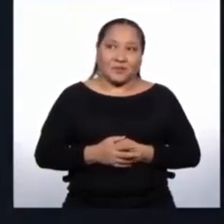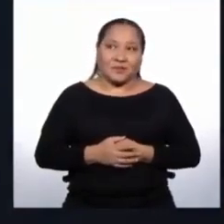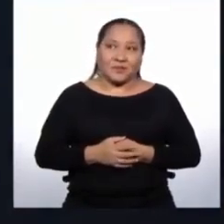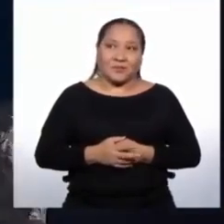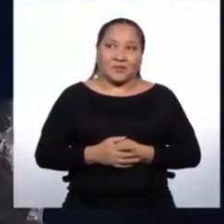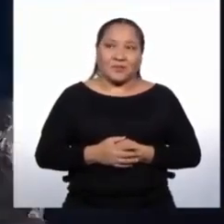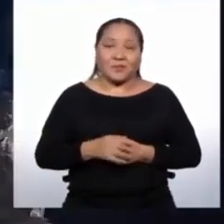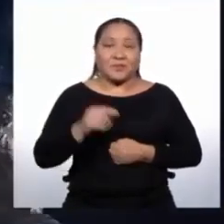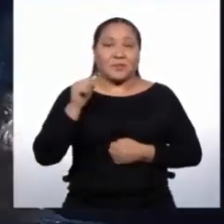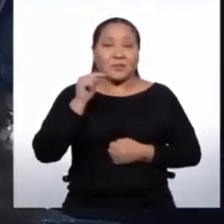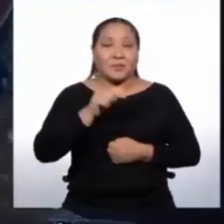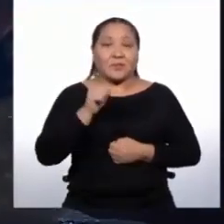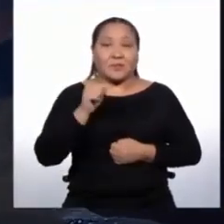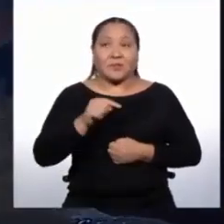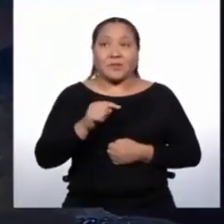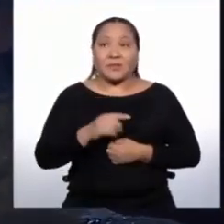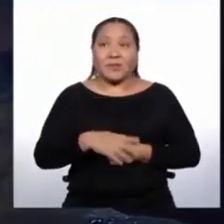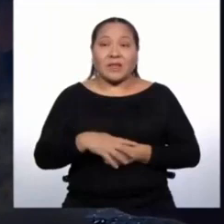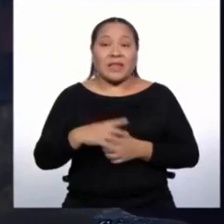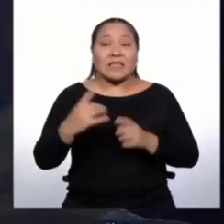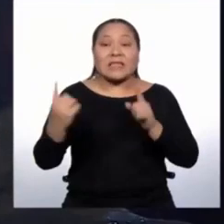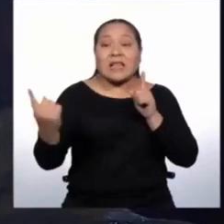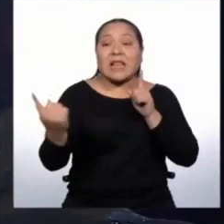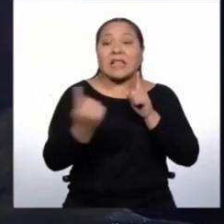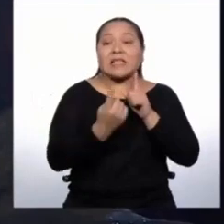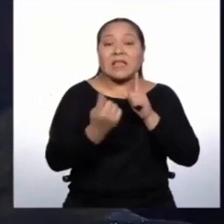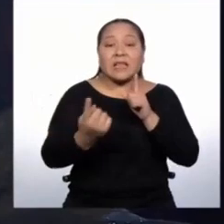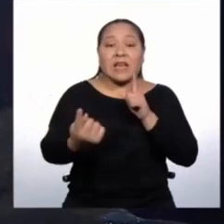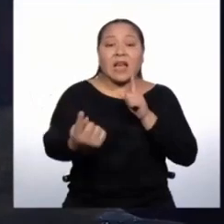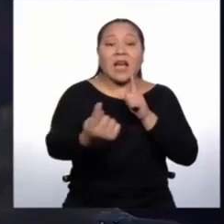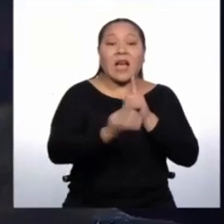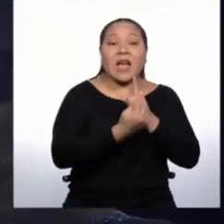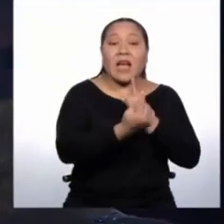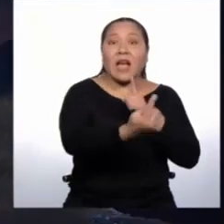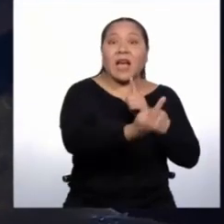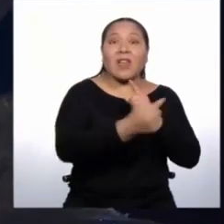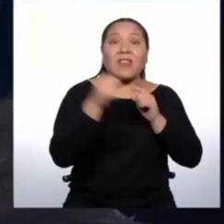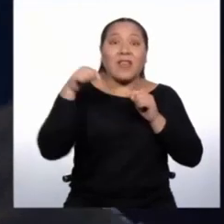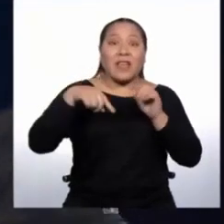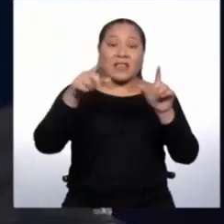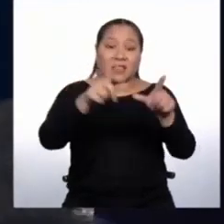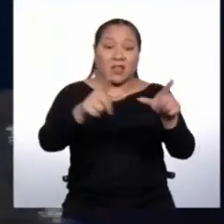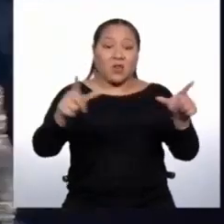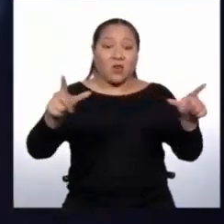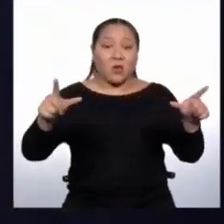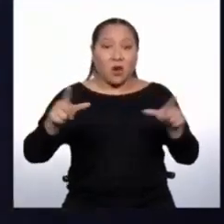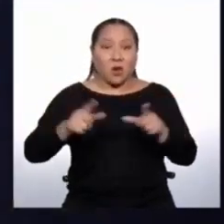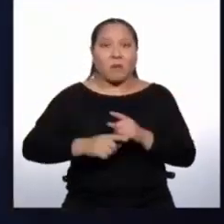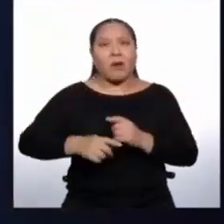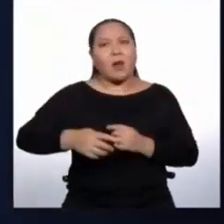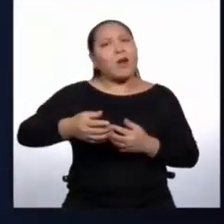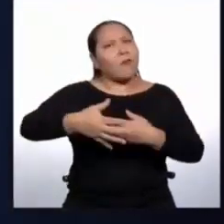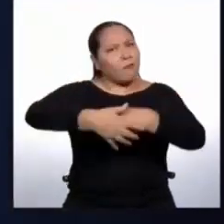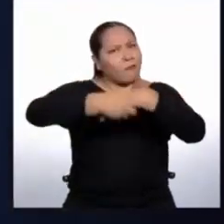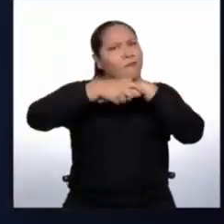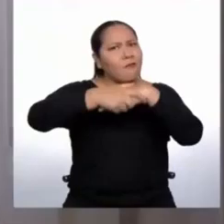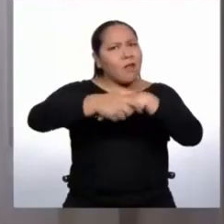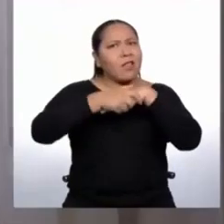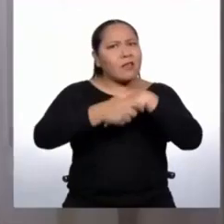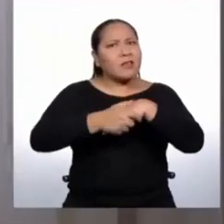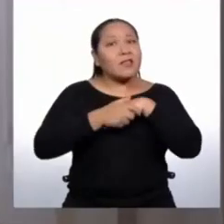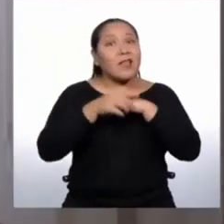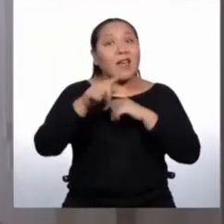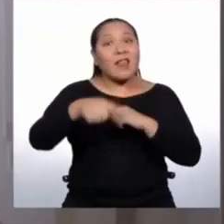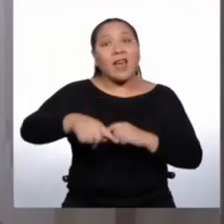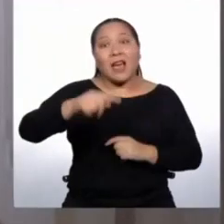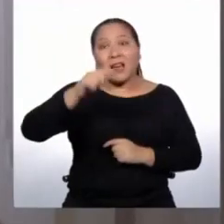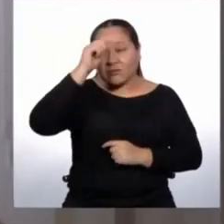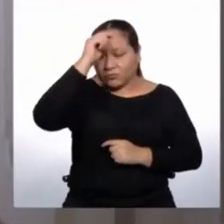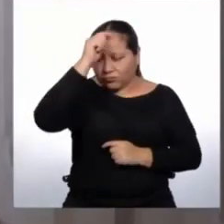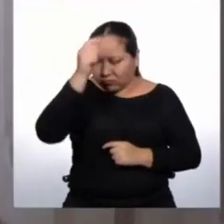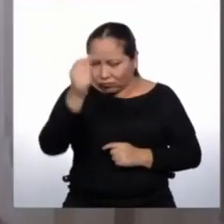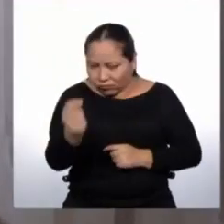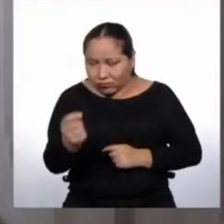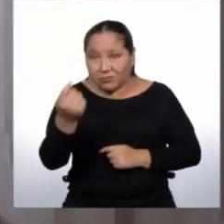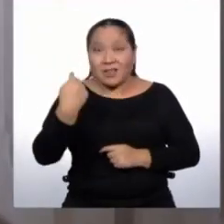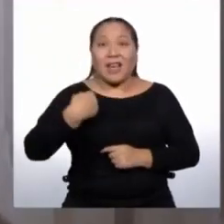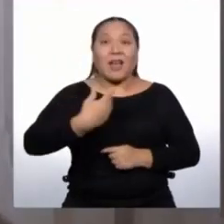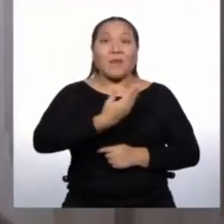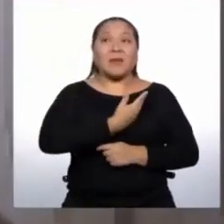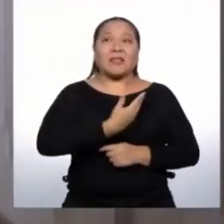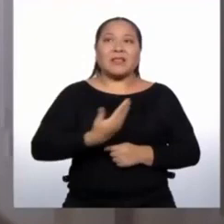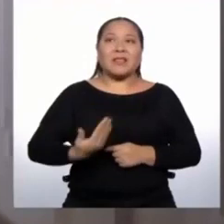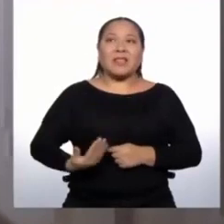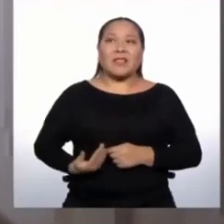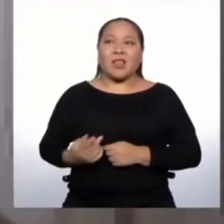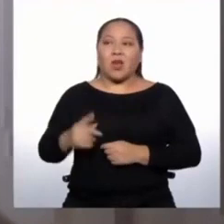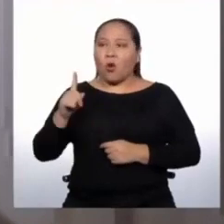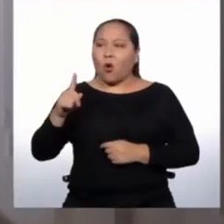Corporaciones y particulares se acercaron al gran salón para felicitar al supremo mandatario. Entonces, un joven se acercó a su excelencia y